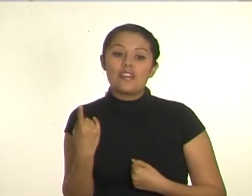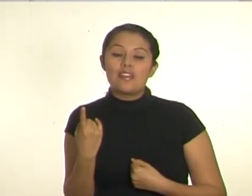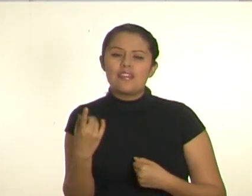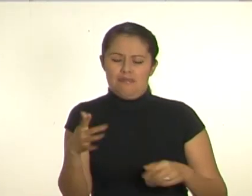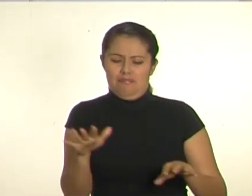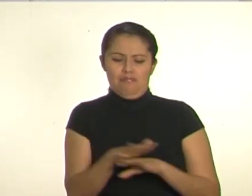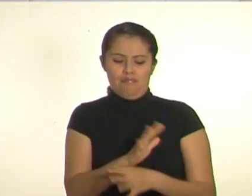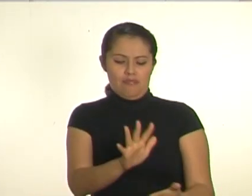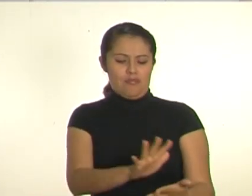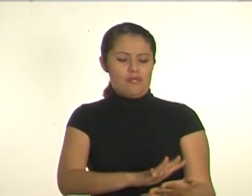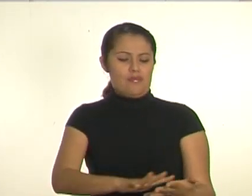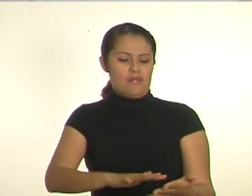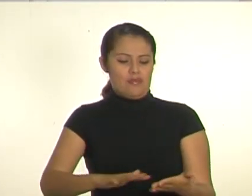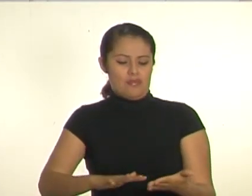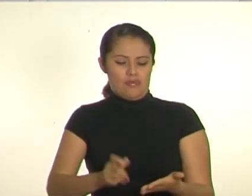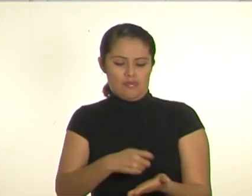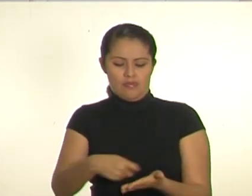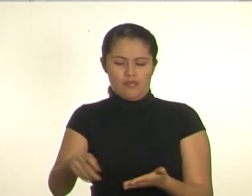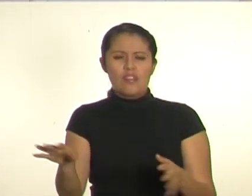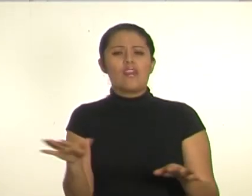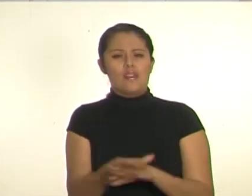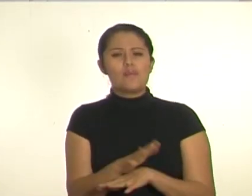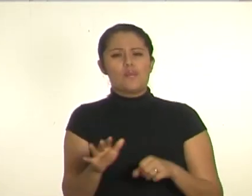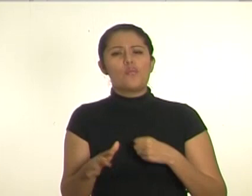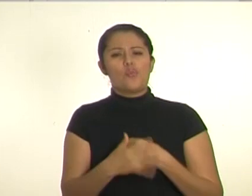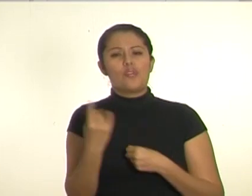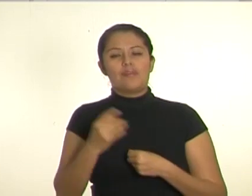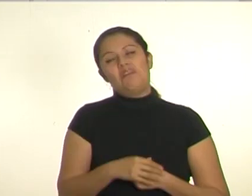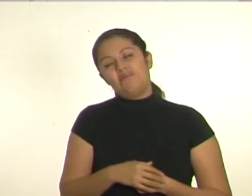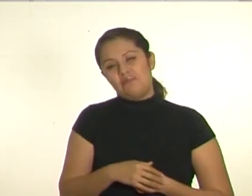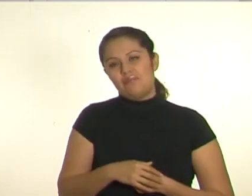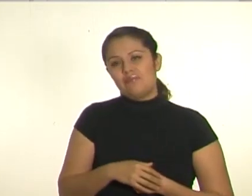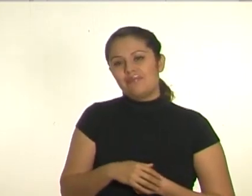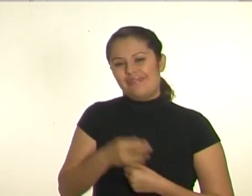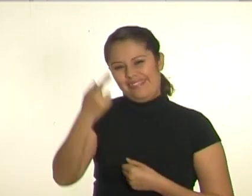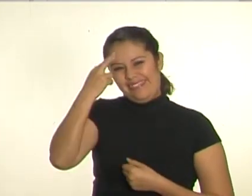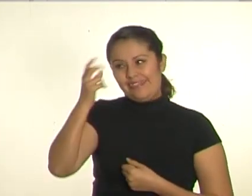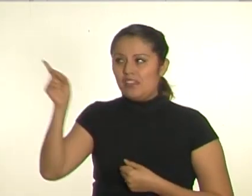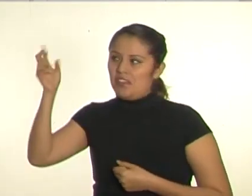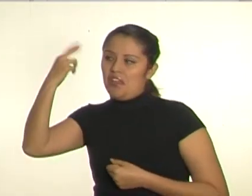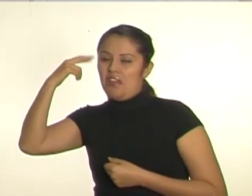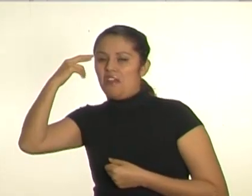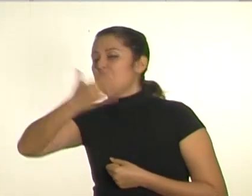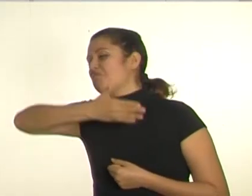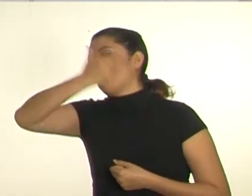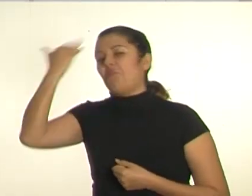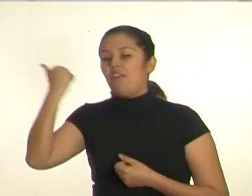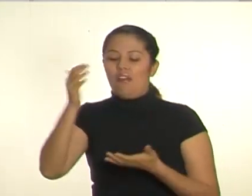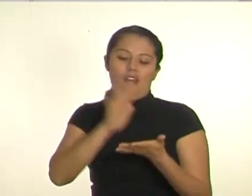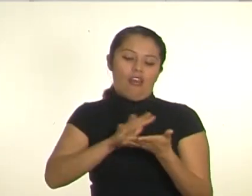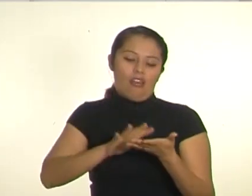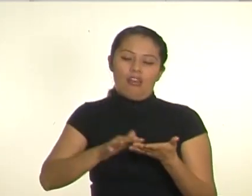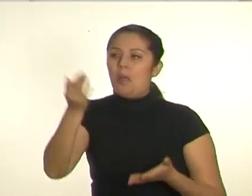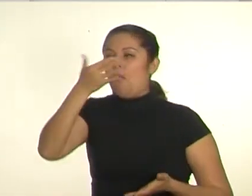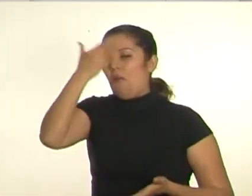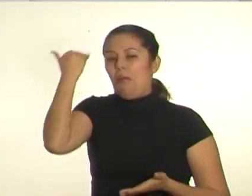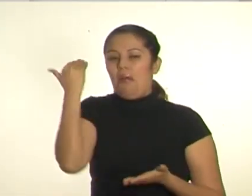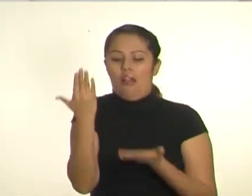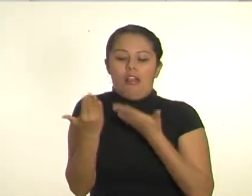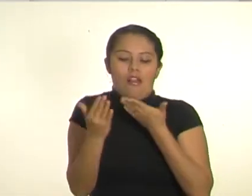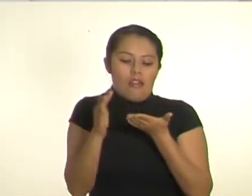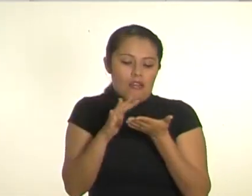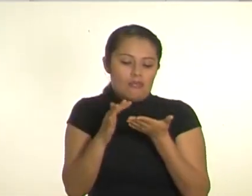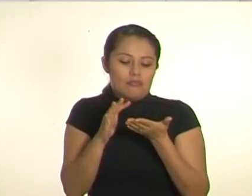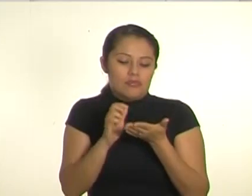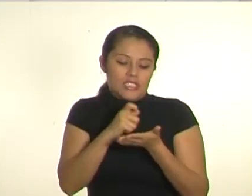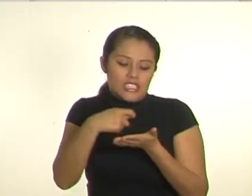y coma. Y como el rey no sabía leer ni escribir, pues nunca entendió lo que decía el escrito,